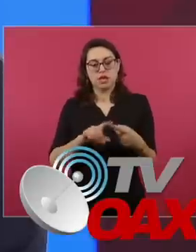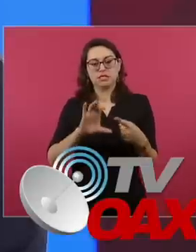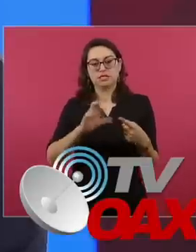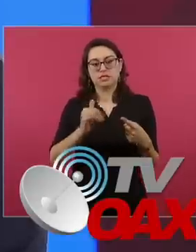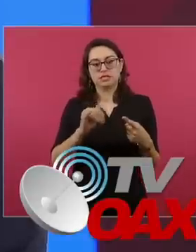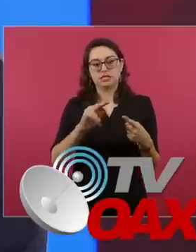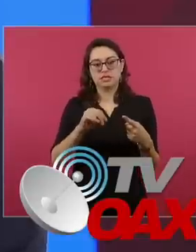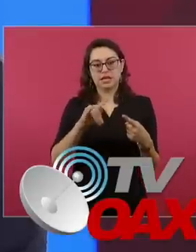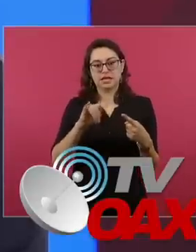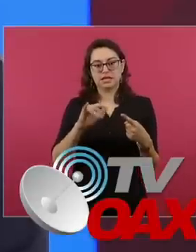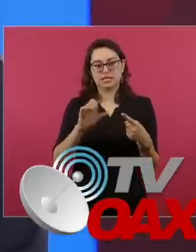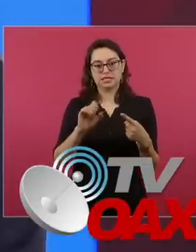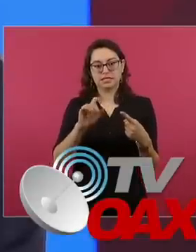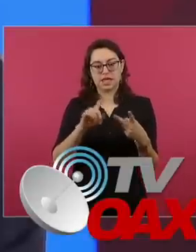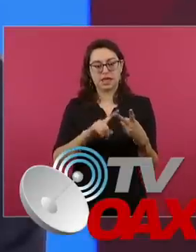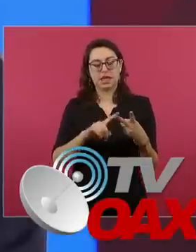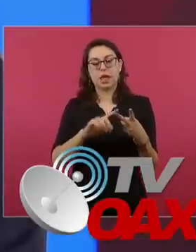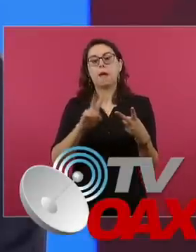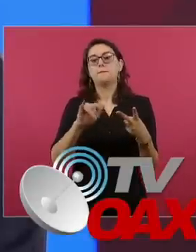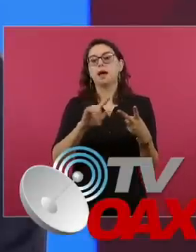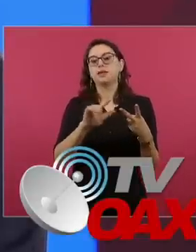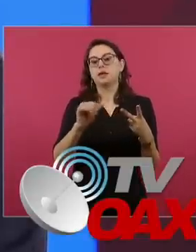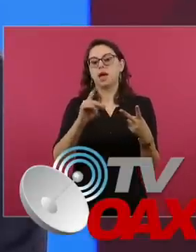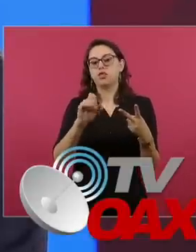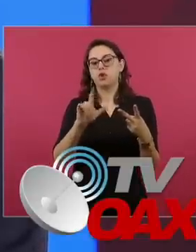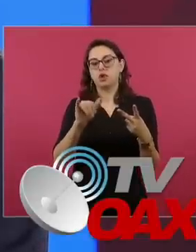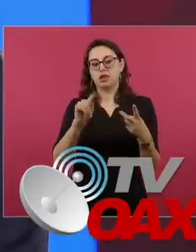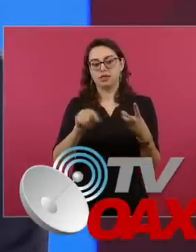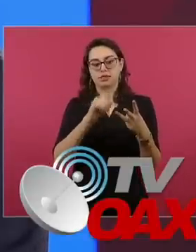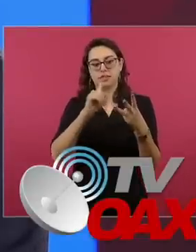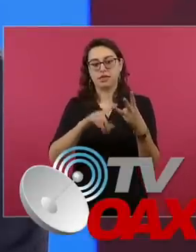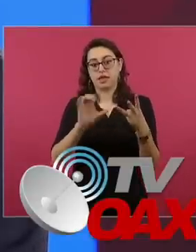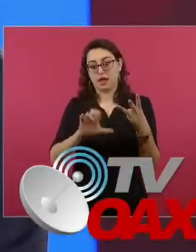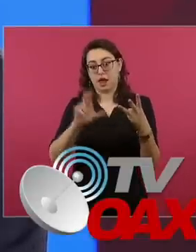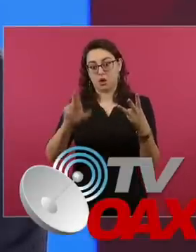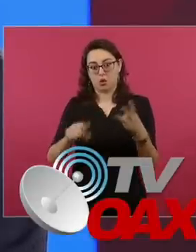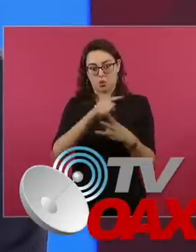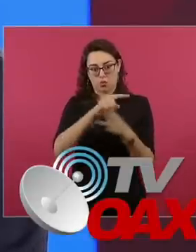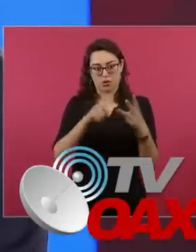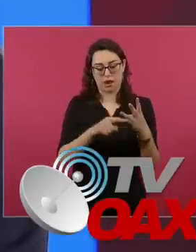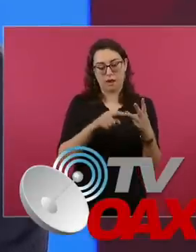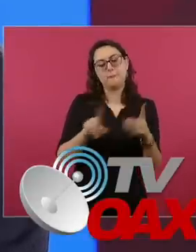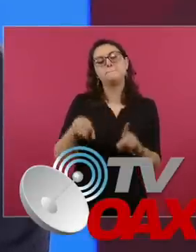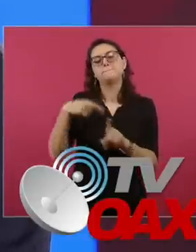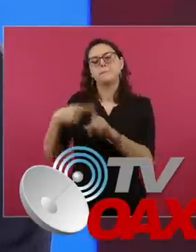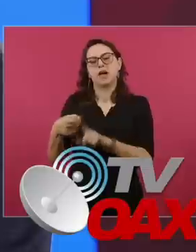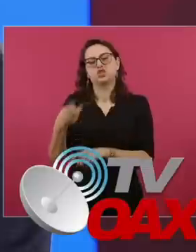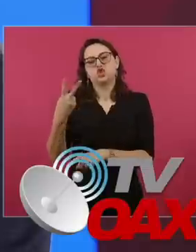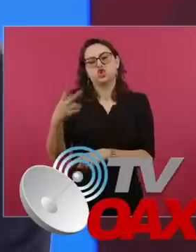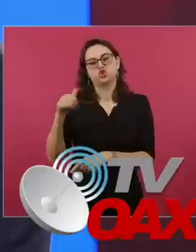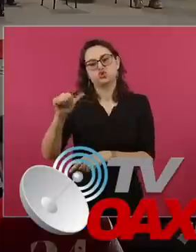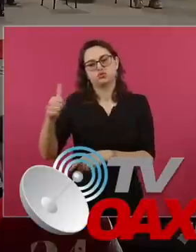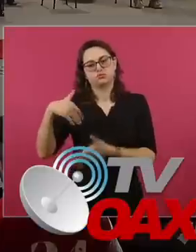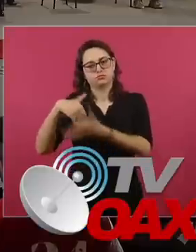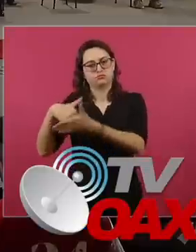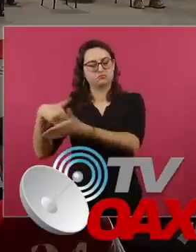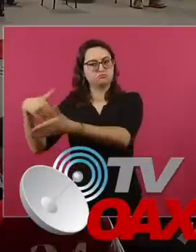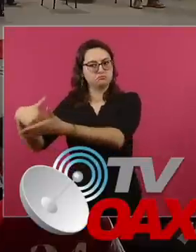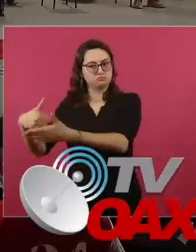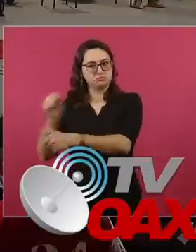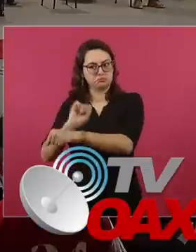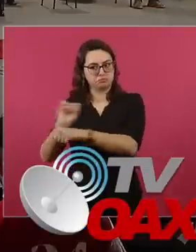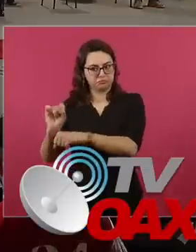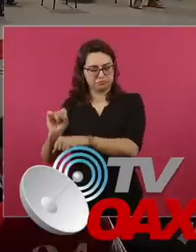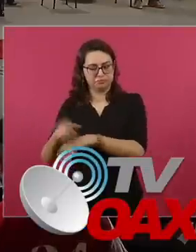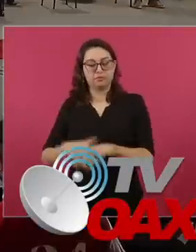Valladolid, Cancún Aeropuerto. También 2 paraderos en Nuevo Ascán y Leona Vicario, así como un taller y cochera